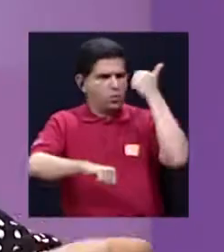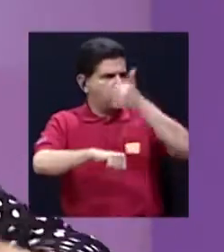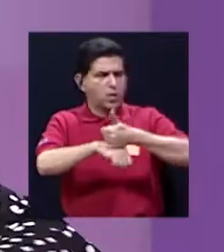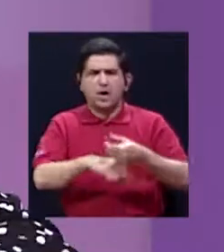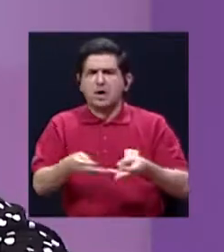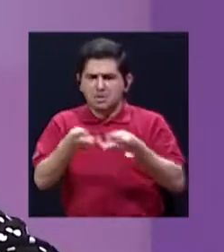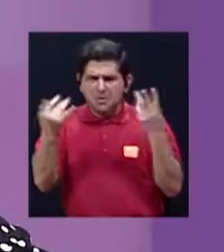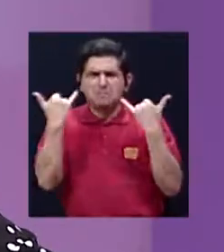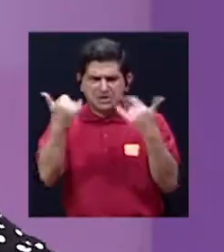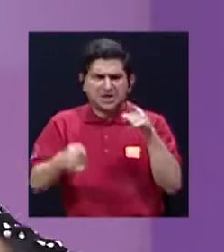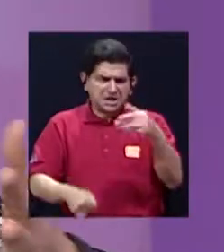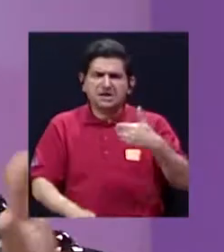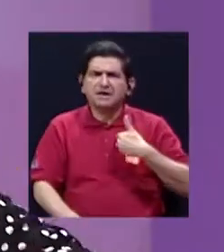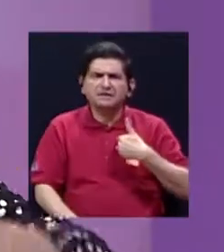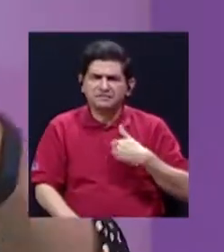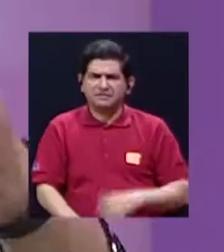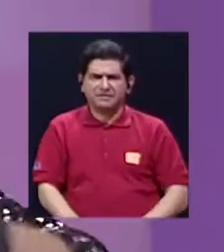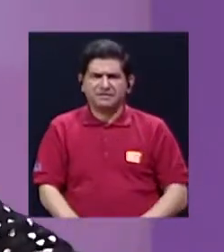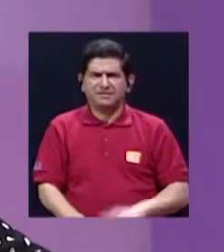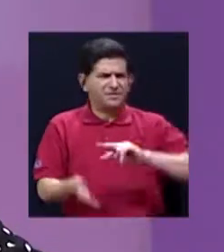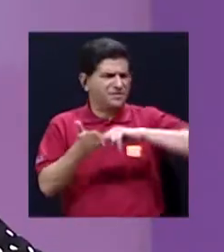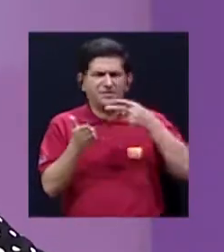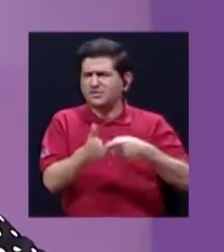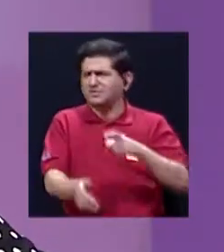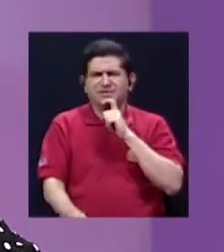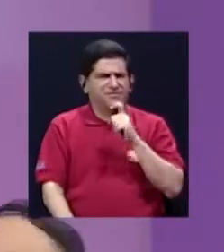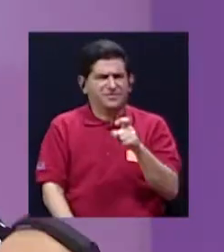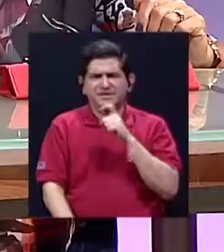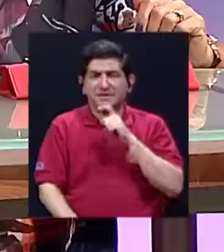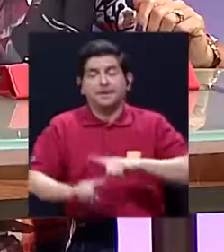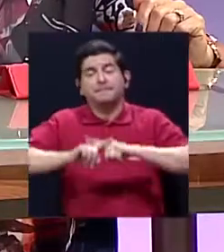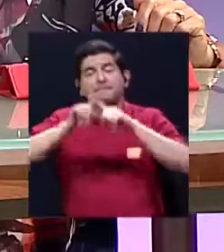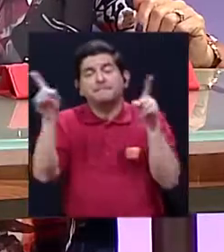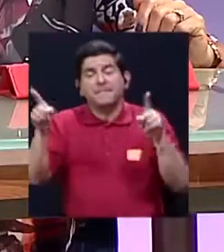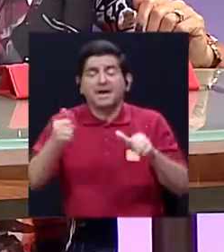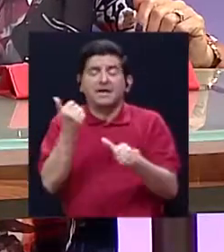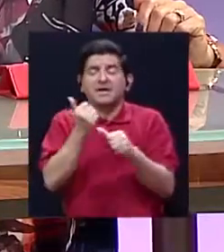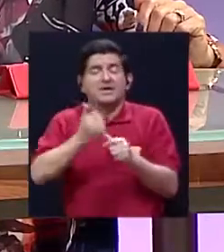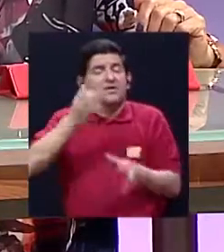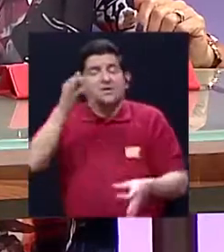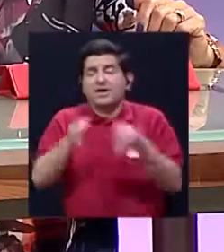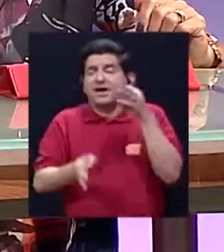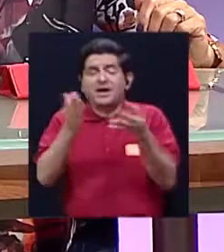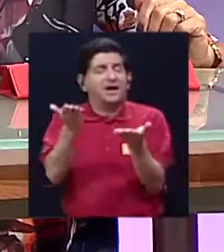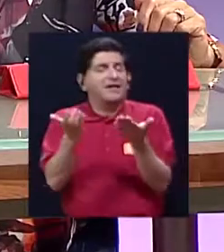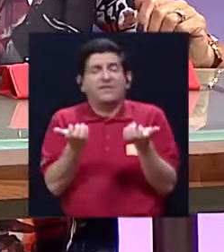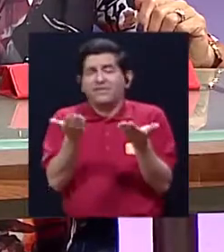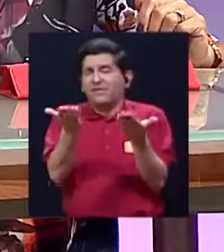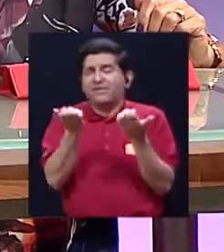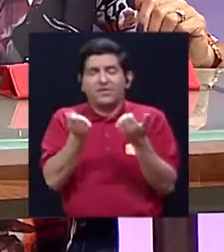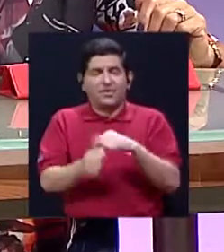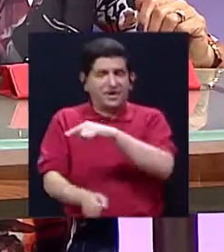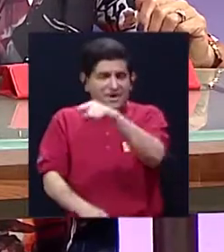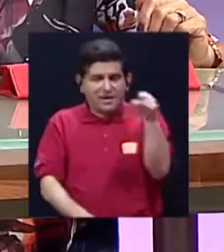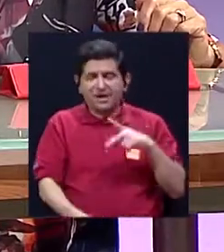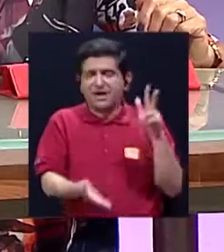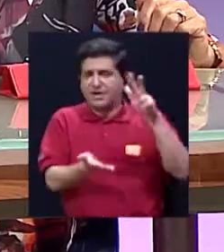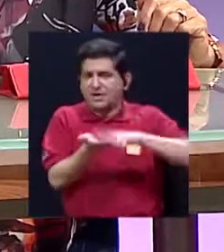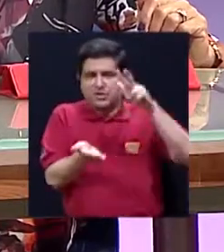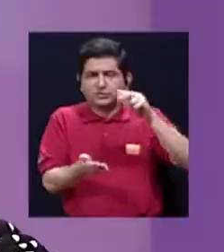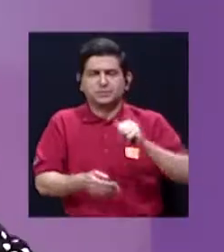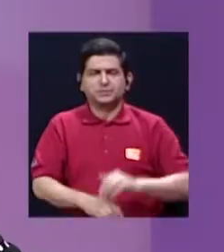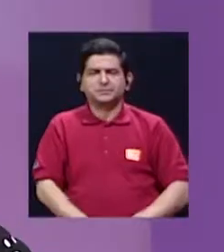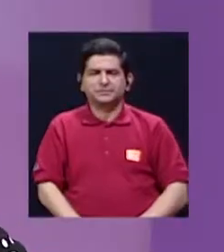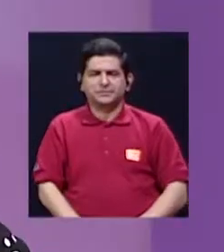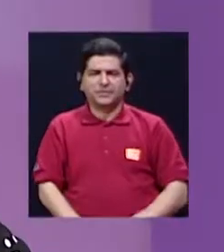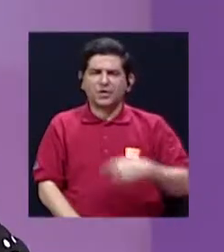los insumos están ahí, ¿verdad? No es algo súper difícil, pero desde asesoría jurídica pues no lo han querido aprobar, ¿verdad? Entonces,